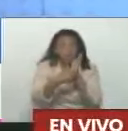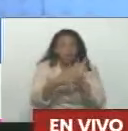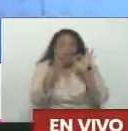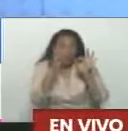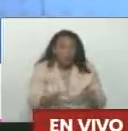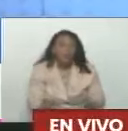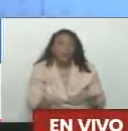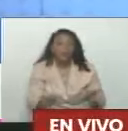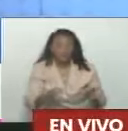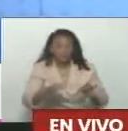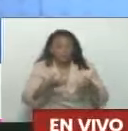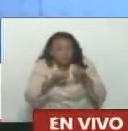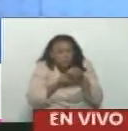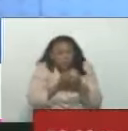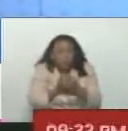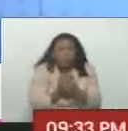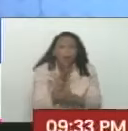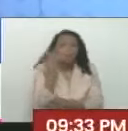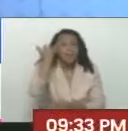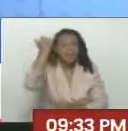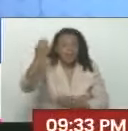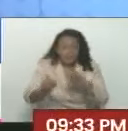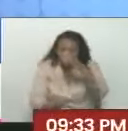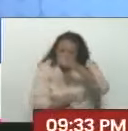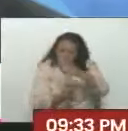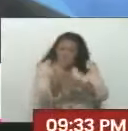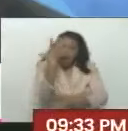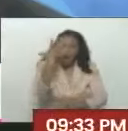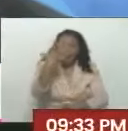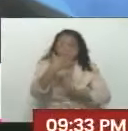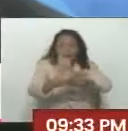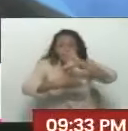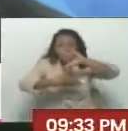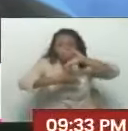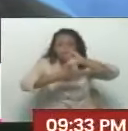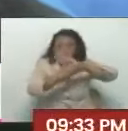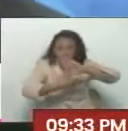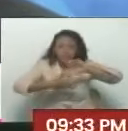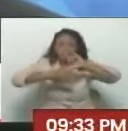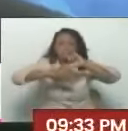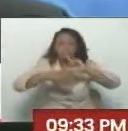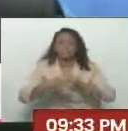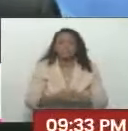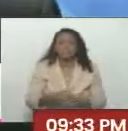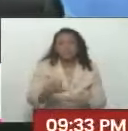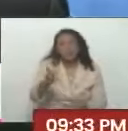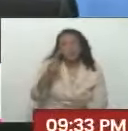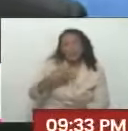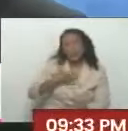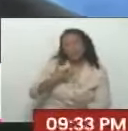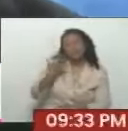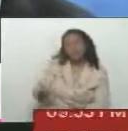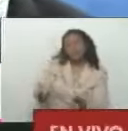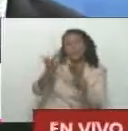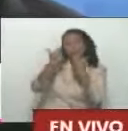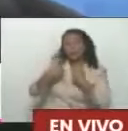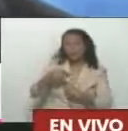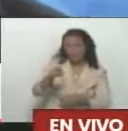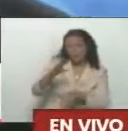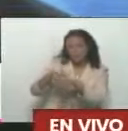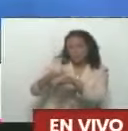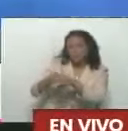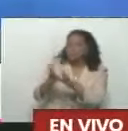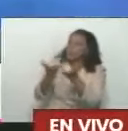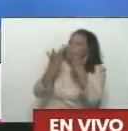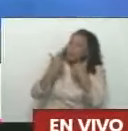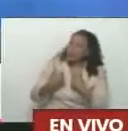Bolívar fue un precursor del socialismo latinoamericano, Ernesto. ¿Cómo te sientes, Ernesto? ¿Qué me puedes